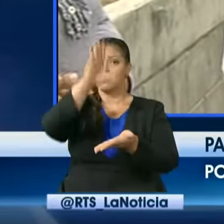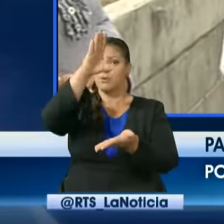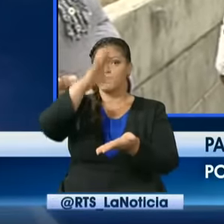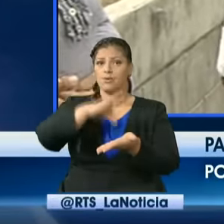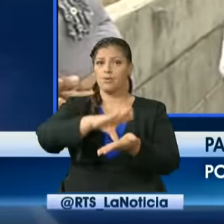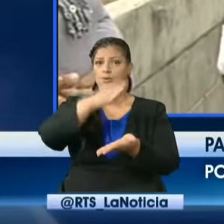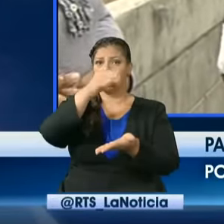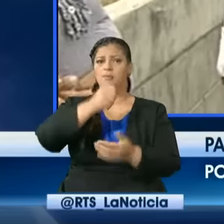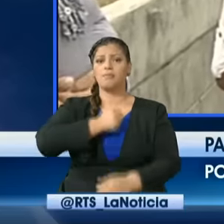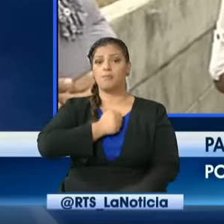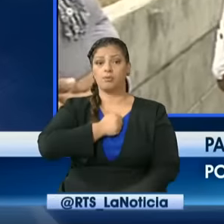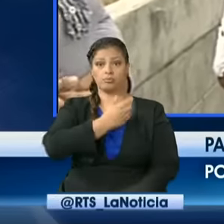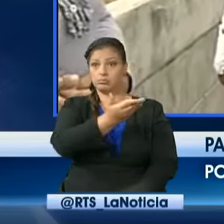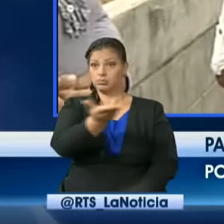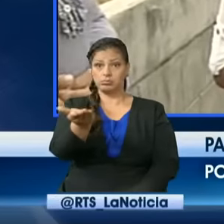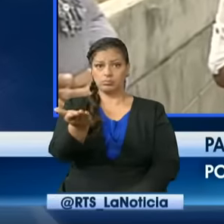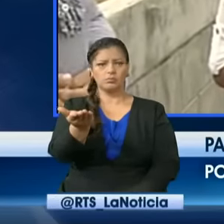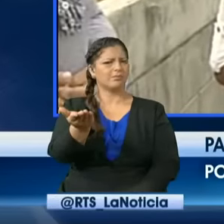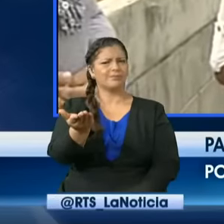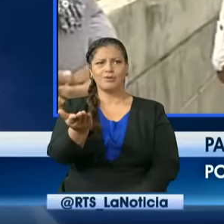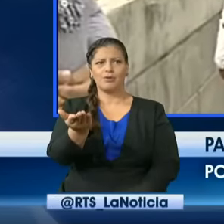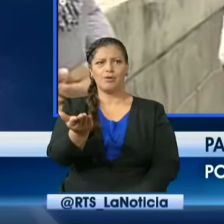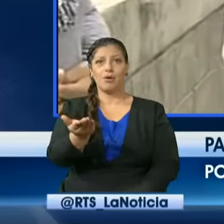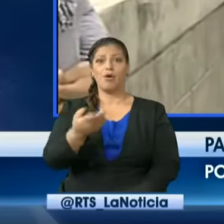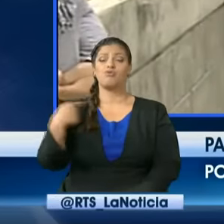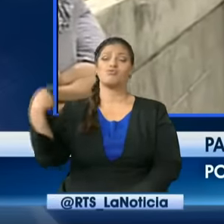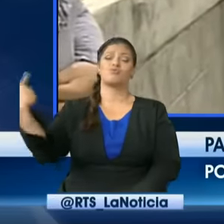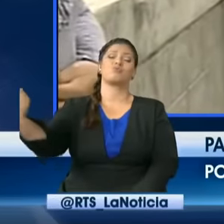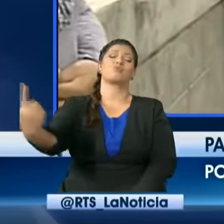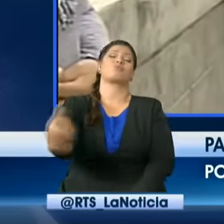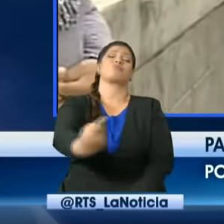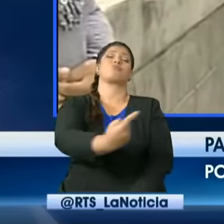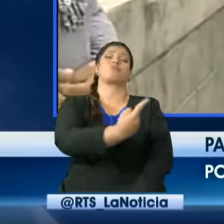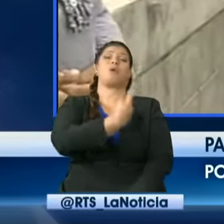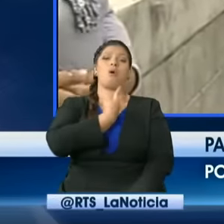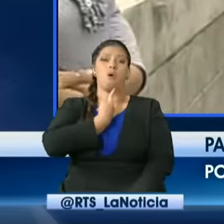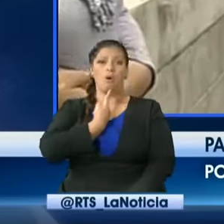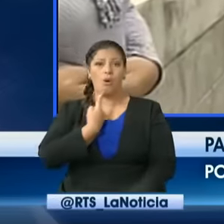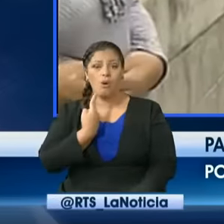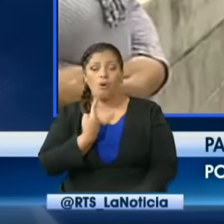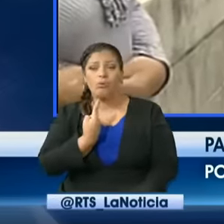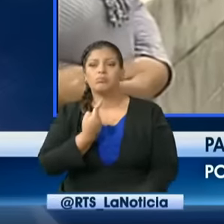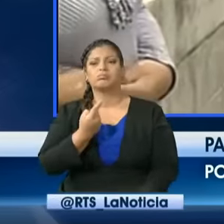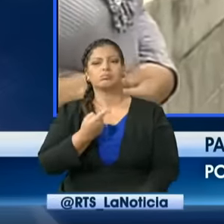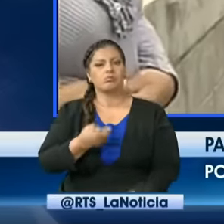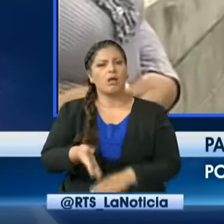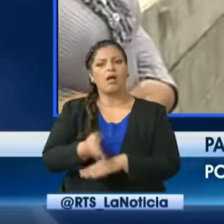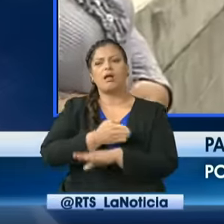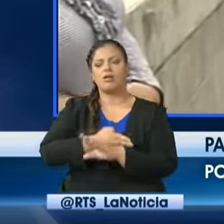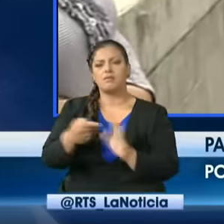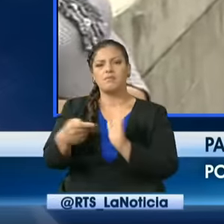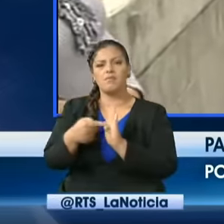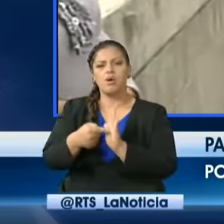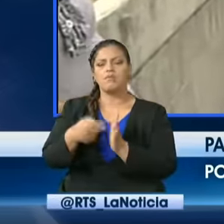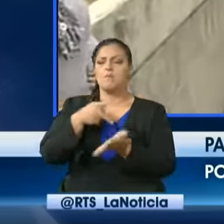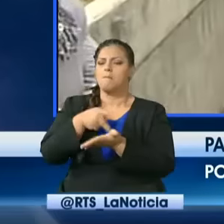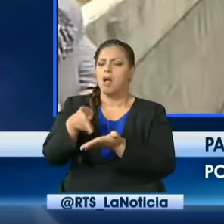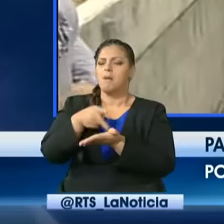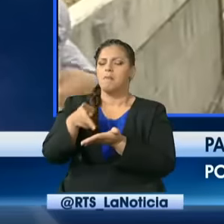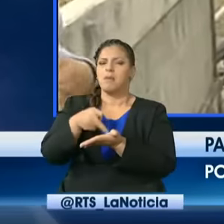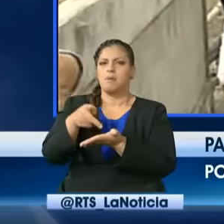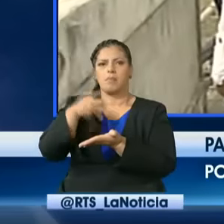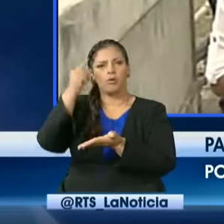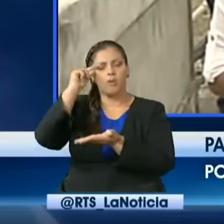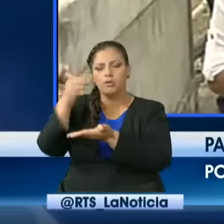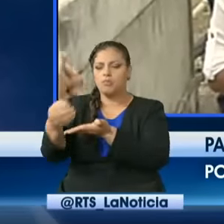no es de ellos, de los señores de esa organización, que no existe privada, sino cerrada. Y si el municipio va a seguir